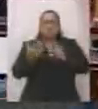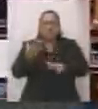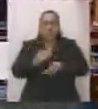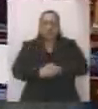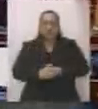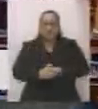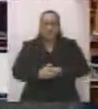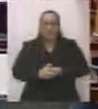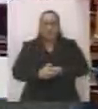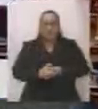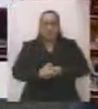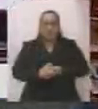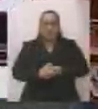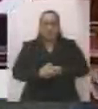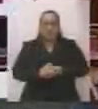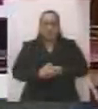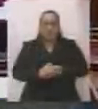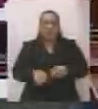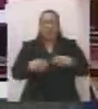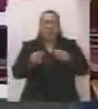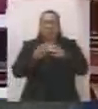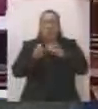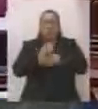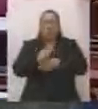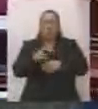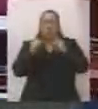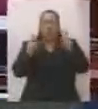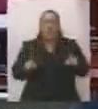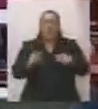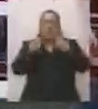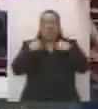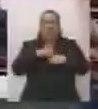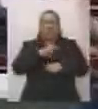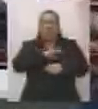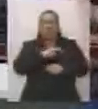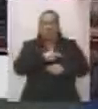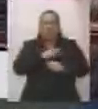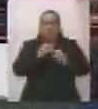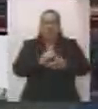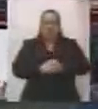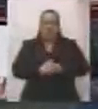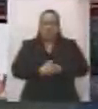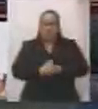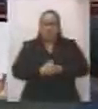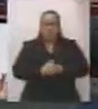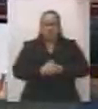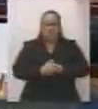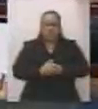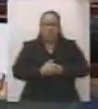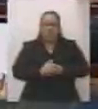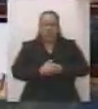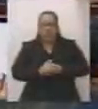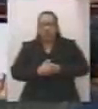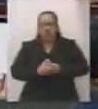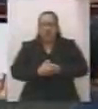002/2014-2015, considerando que el Consejo de la Medalla de Honor del Congreso de la República del Perú, en